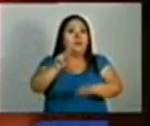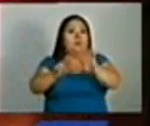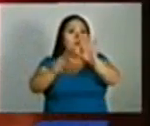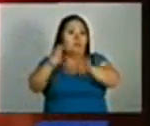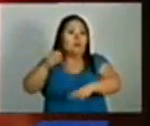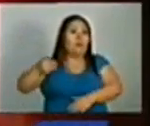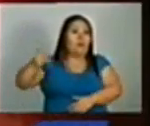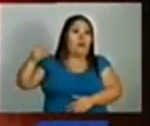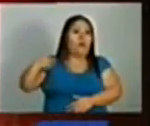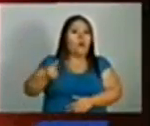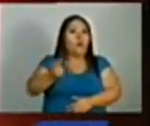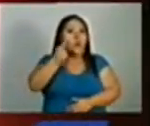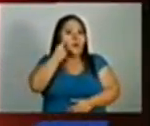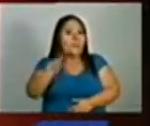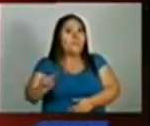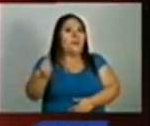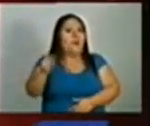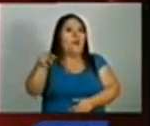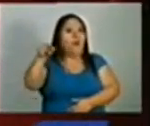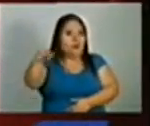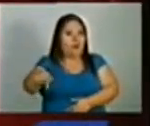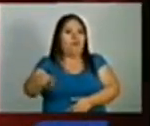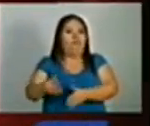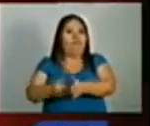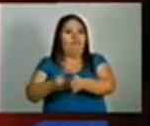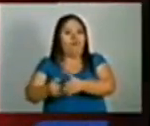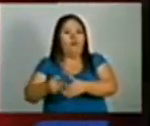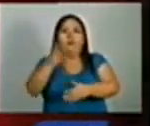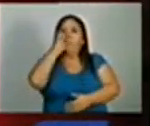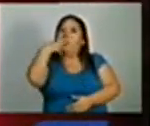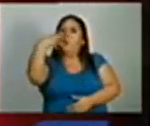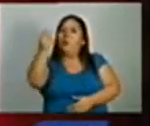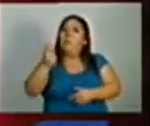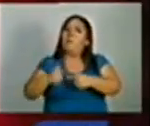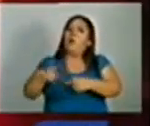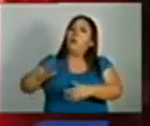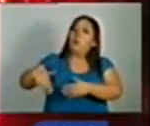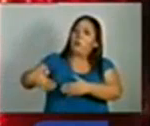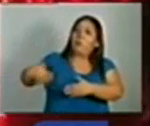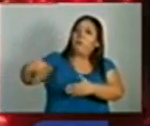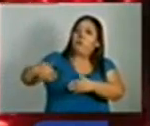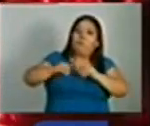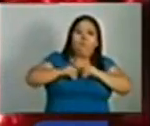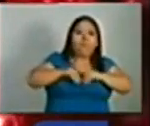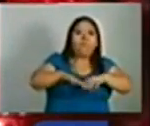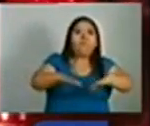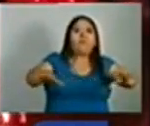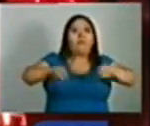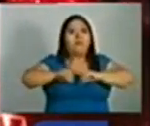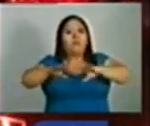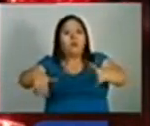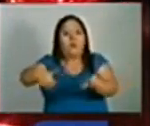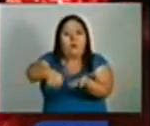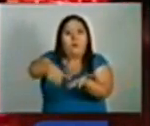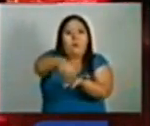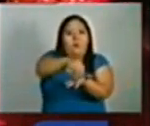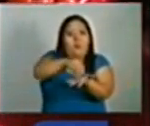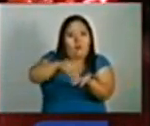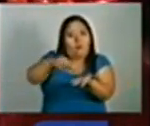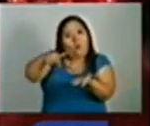el departamento de Ahuachapán. Sin embargo, desde hace unas décadas se ha expandido a otros municipios de la